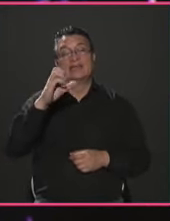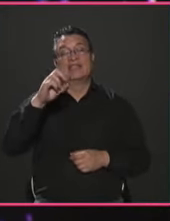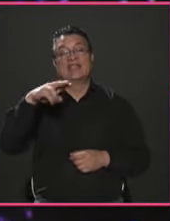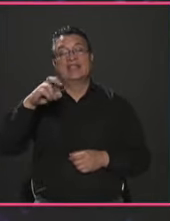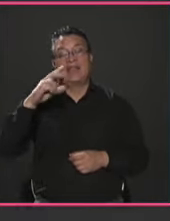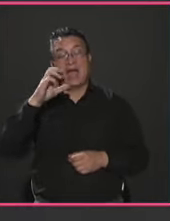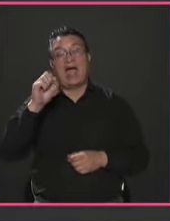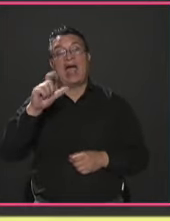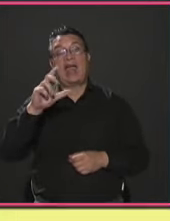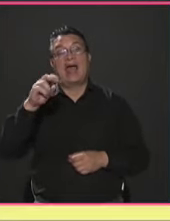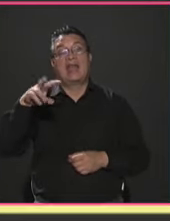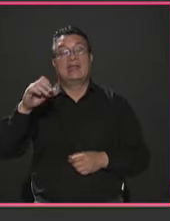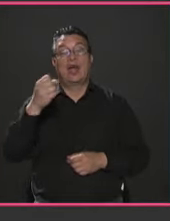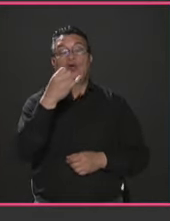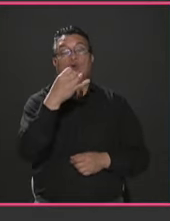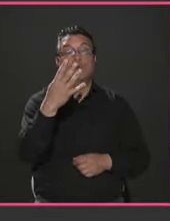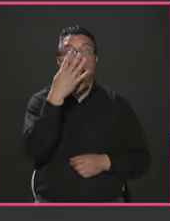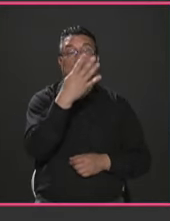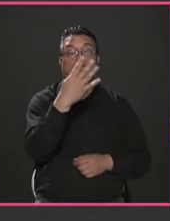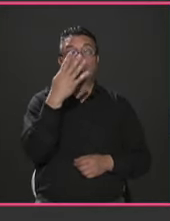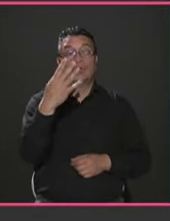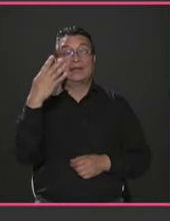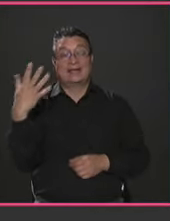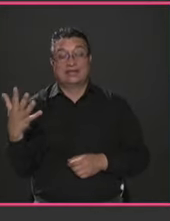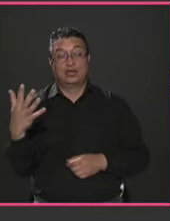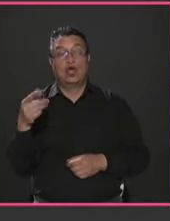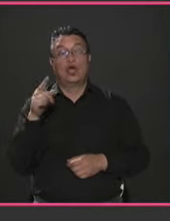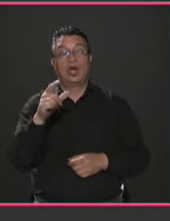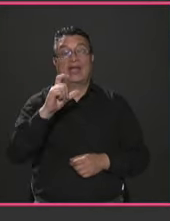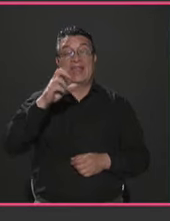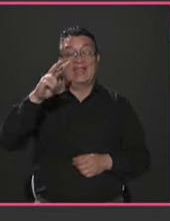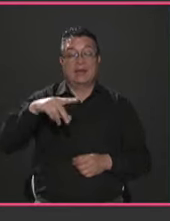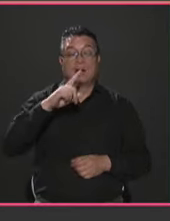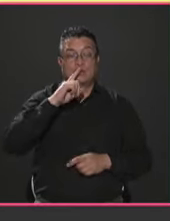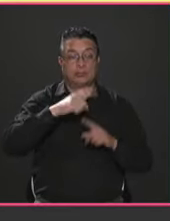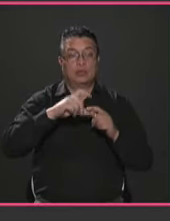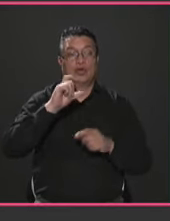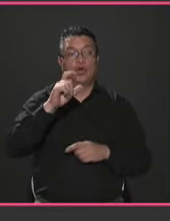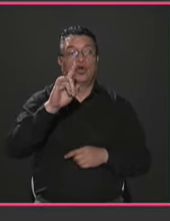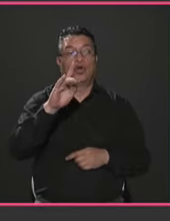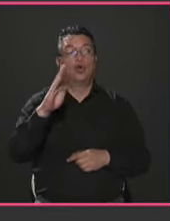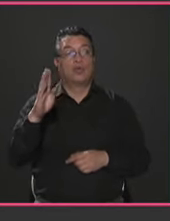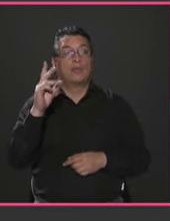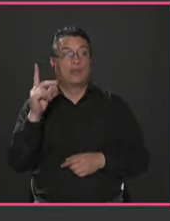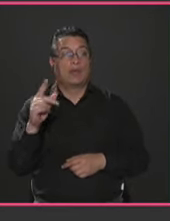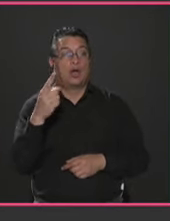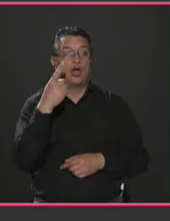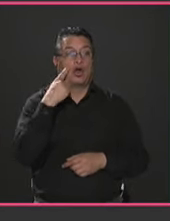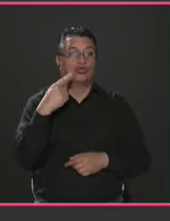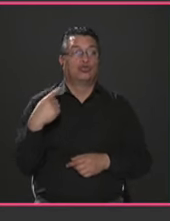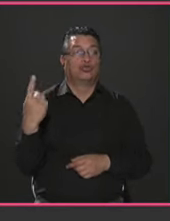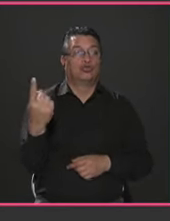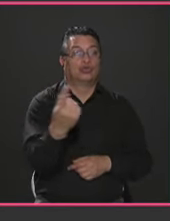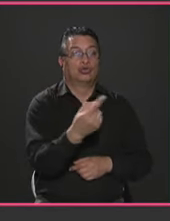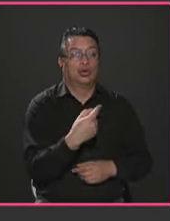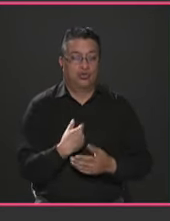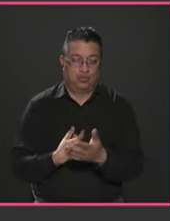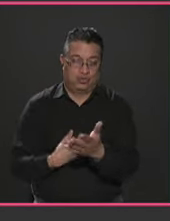alanina en la posición 445 en un gen que se llama glut d conocido por todos ustedes obviamente